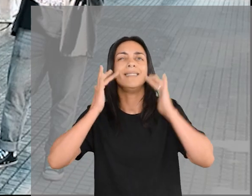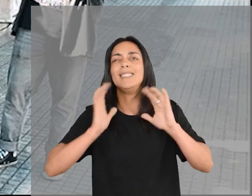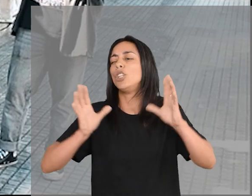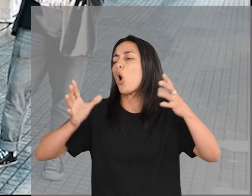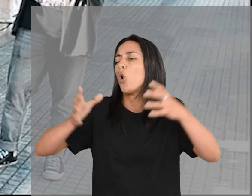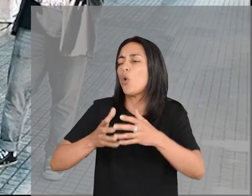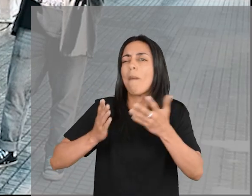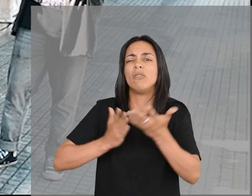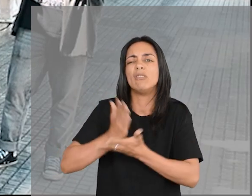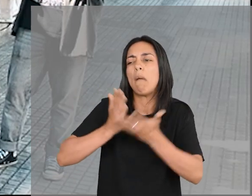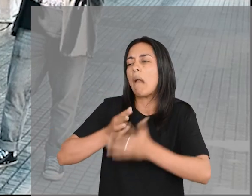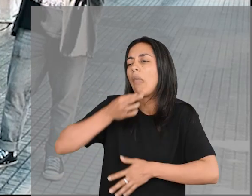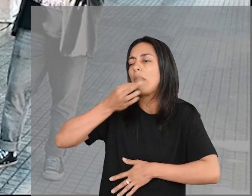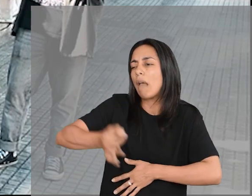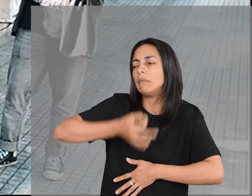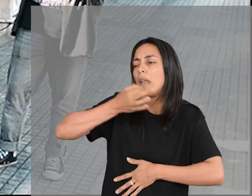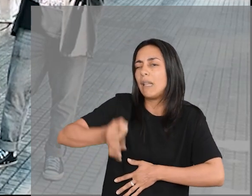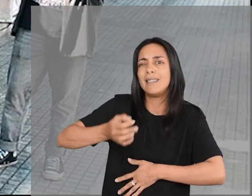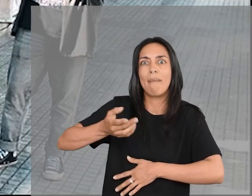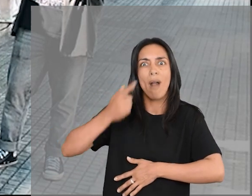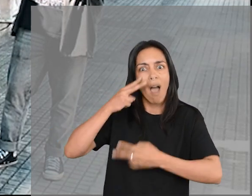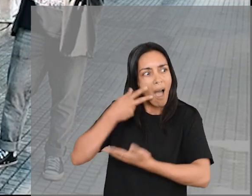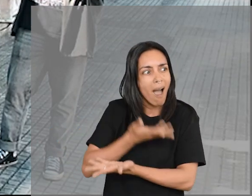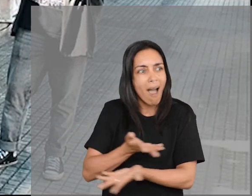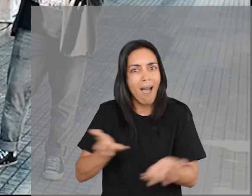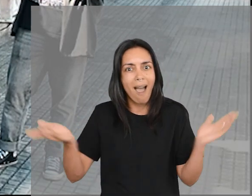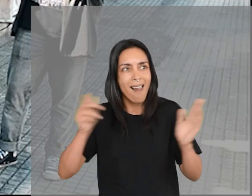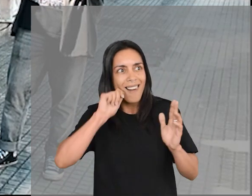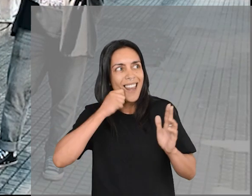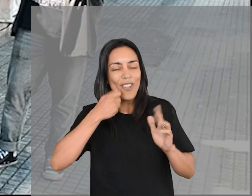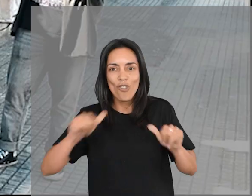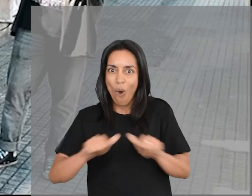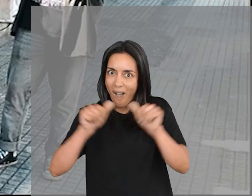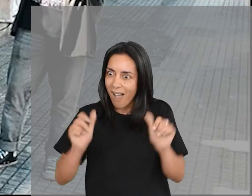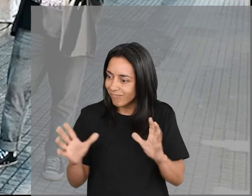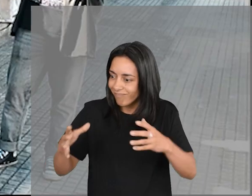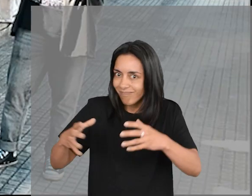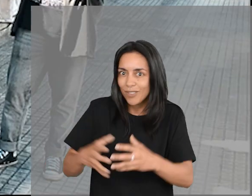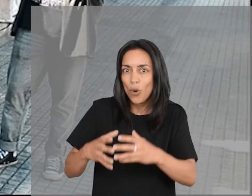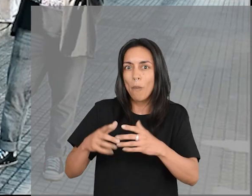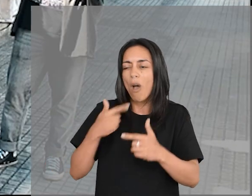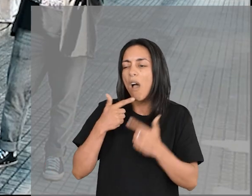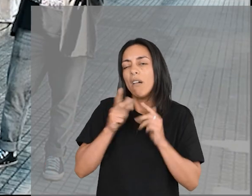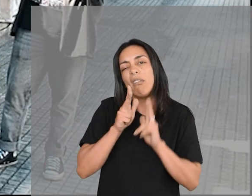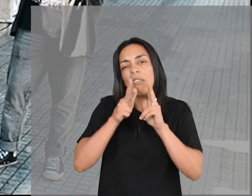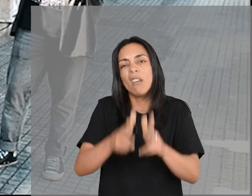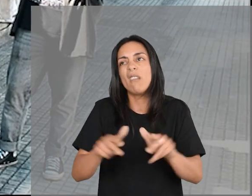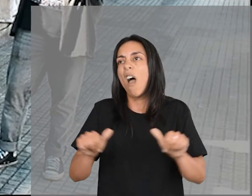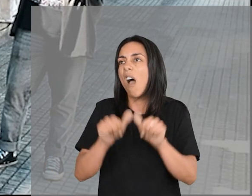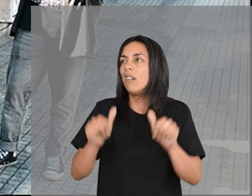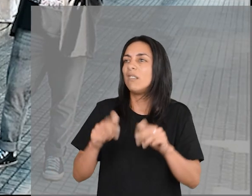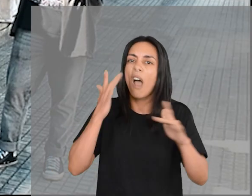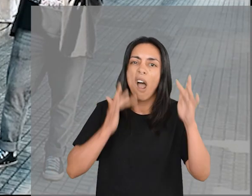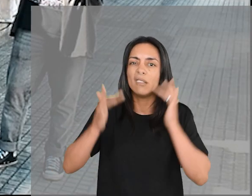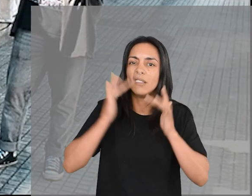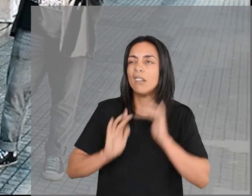artístico, y miren lo que cosas lindas que se logran con el artístico. Y cuando se dice, hace artístico, sí, hace